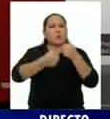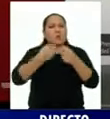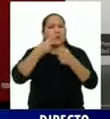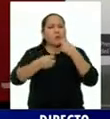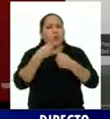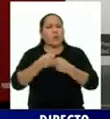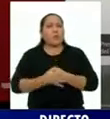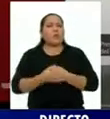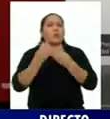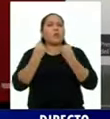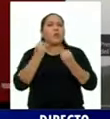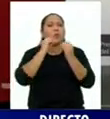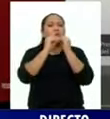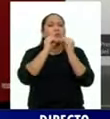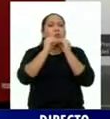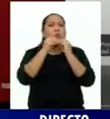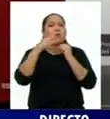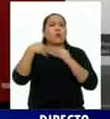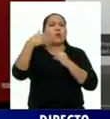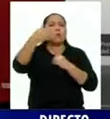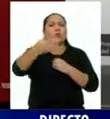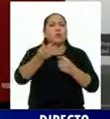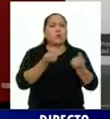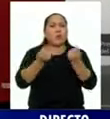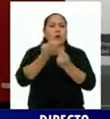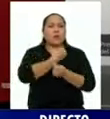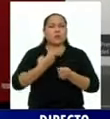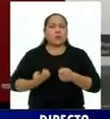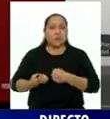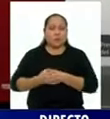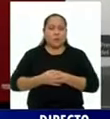y qué es lo a considerar en la próxima gestión?